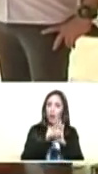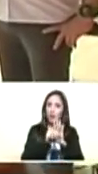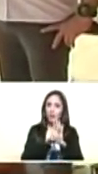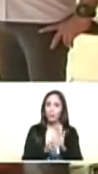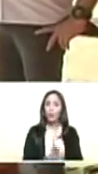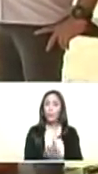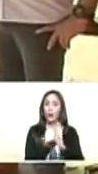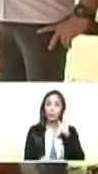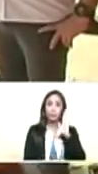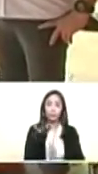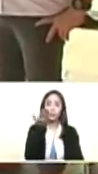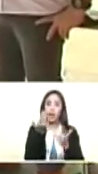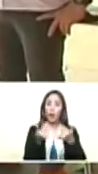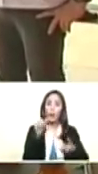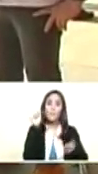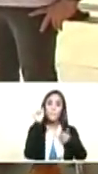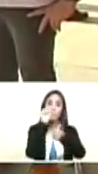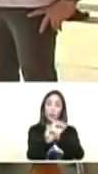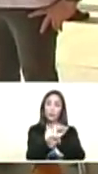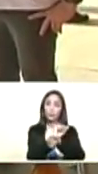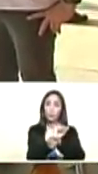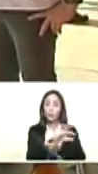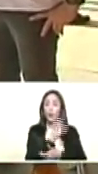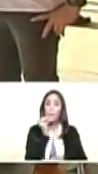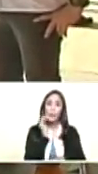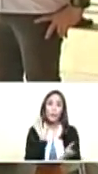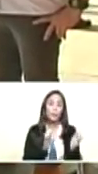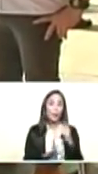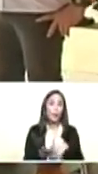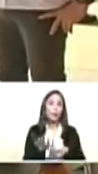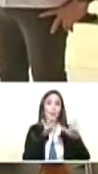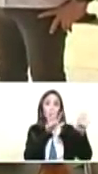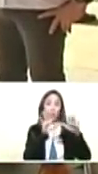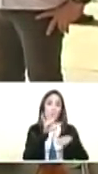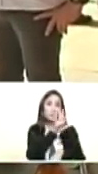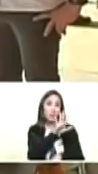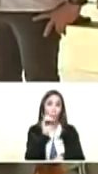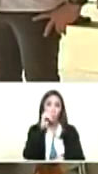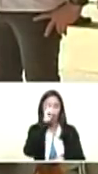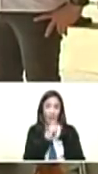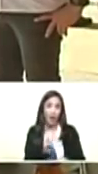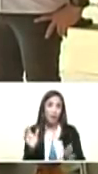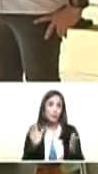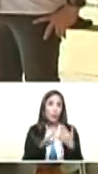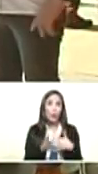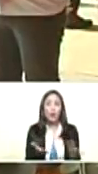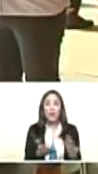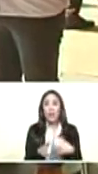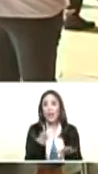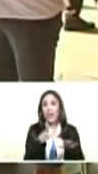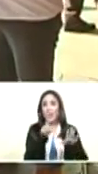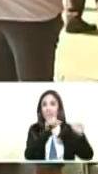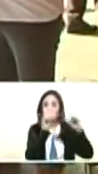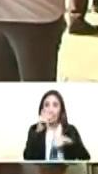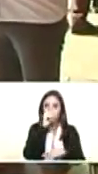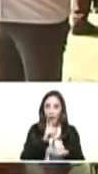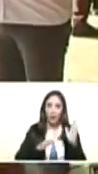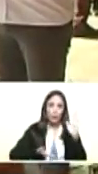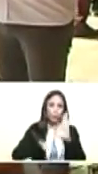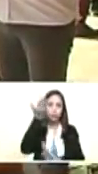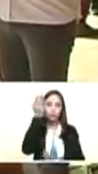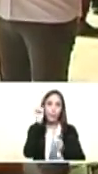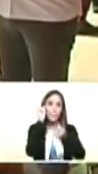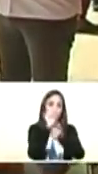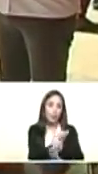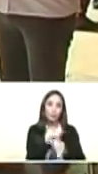para elevar la pena al máximo nivel que se pueda a aquellos que roben la comida del pueblo en los programas especiales como los